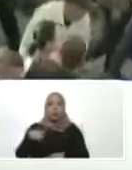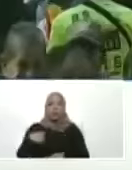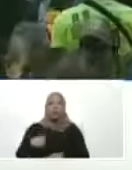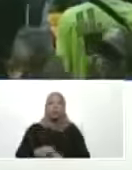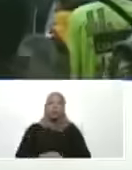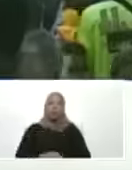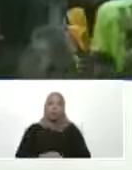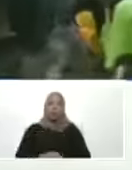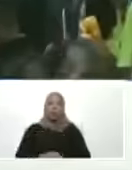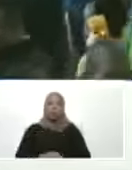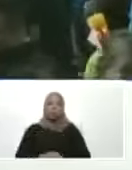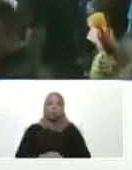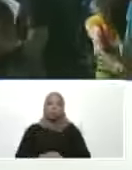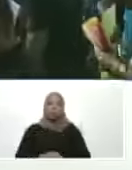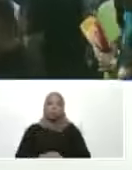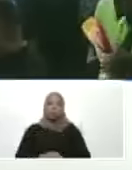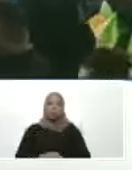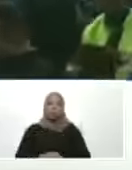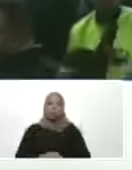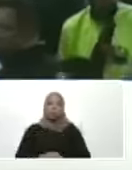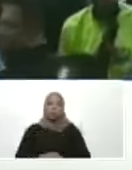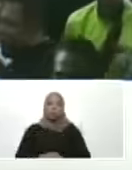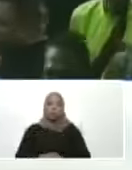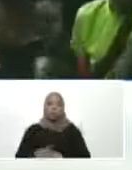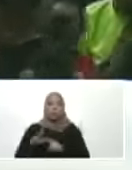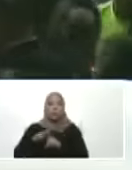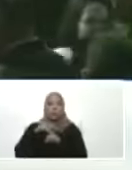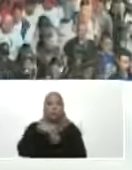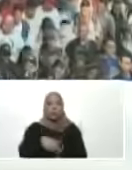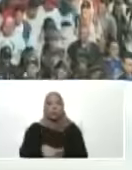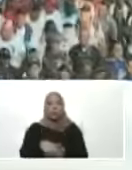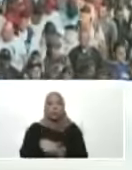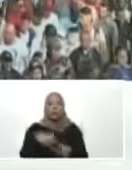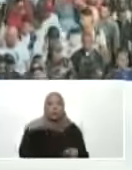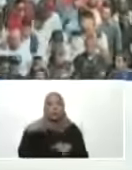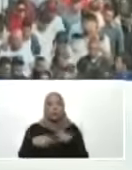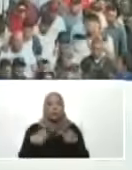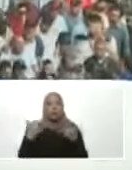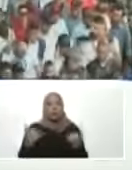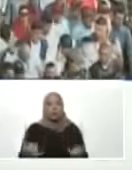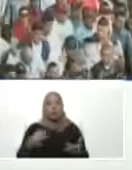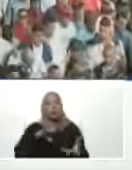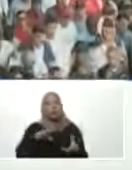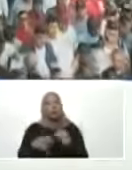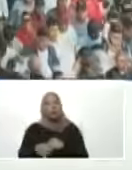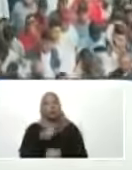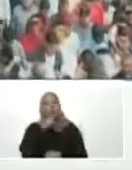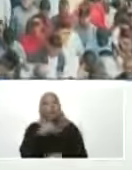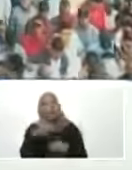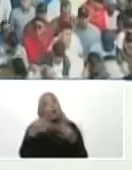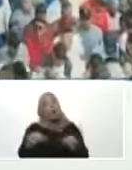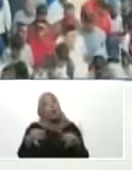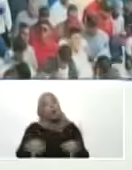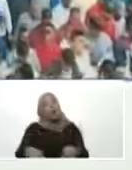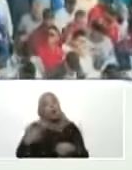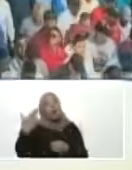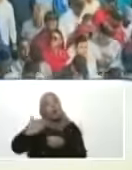el imperio del mal? Colonizar nuestra economía, quitarnos los recursos naturales,